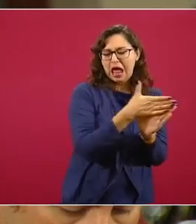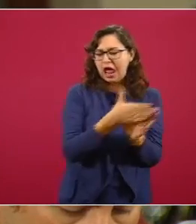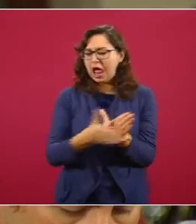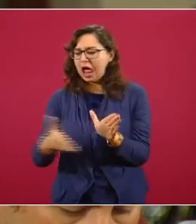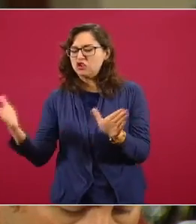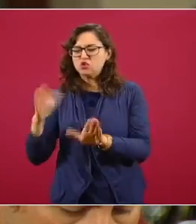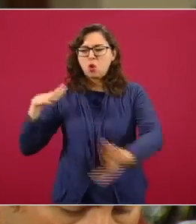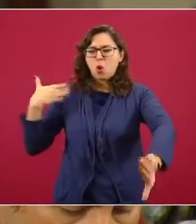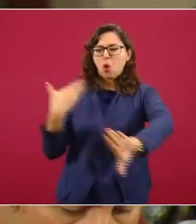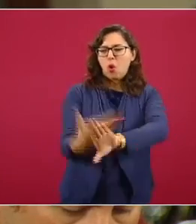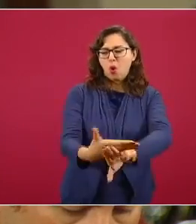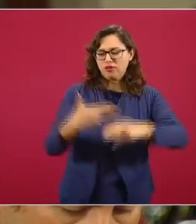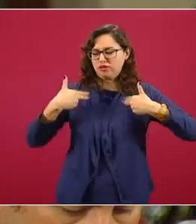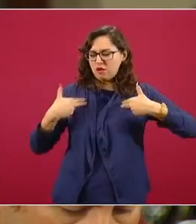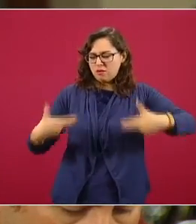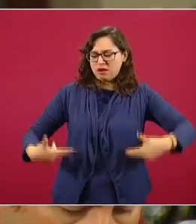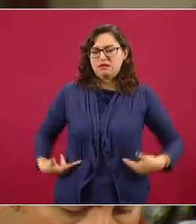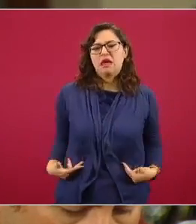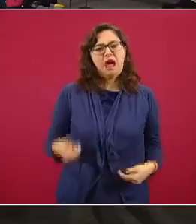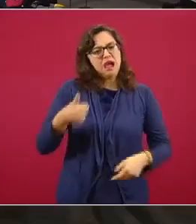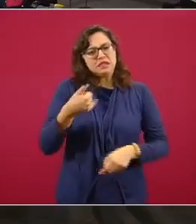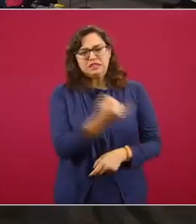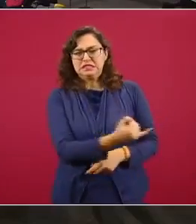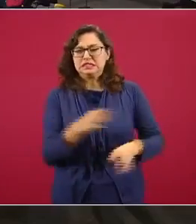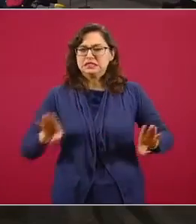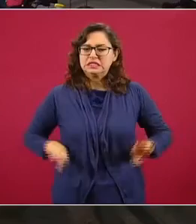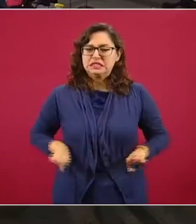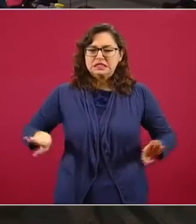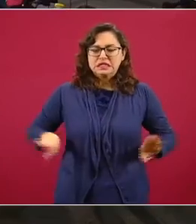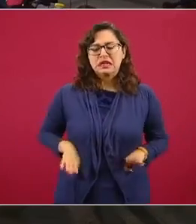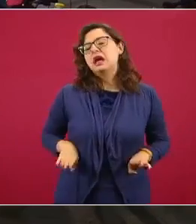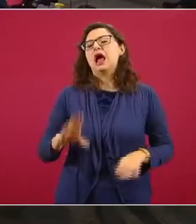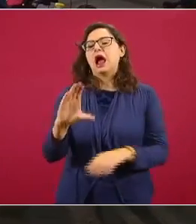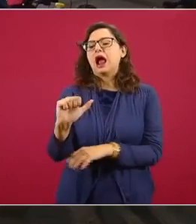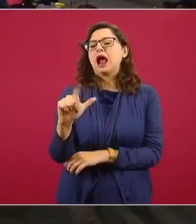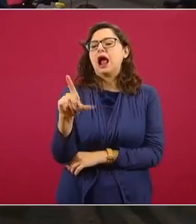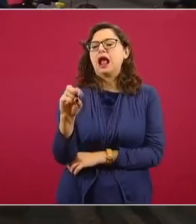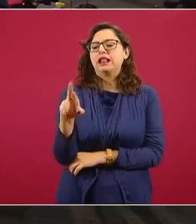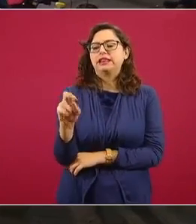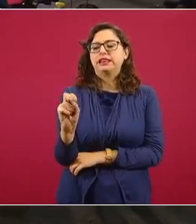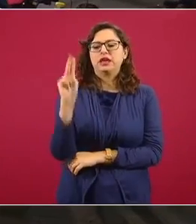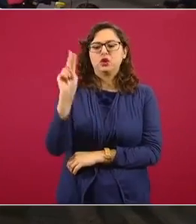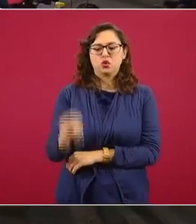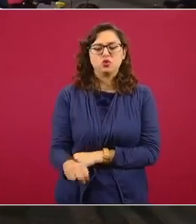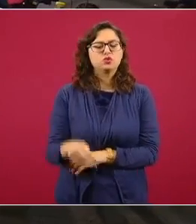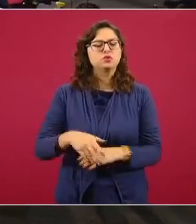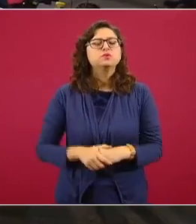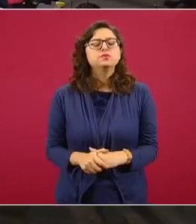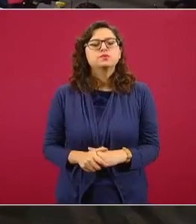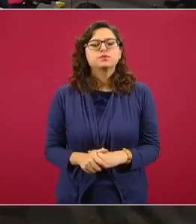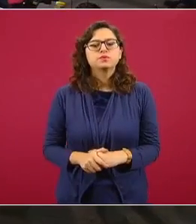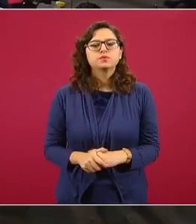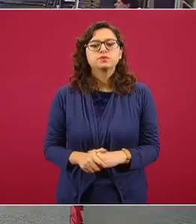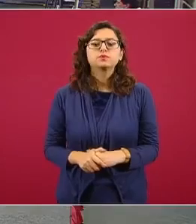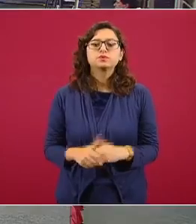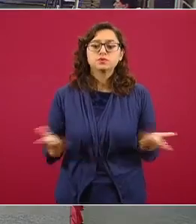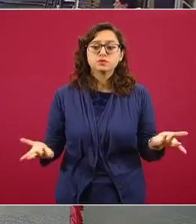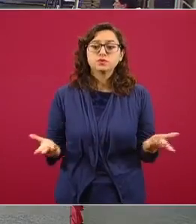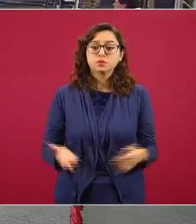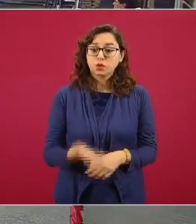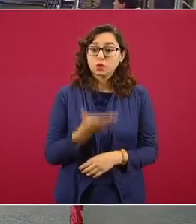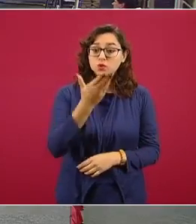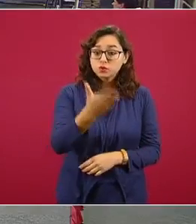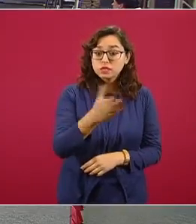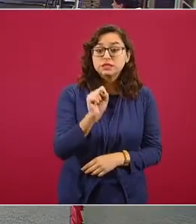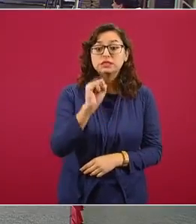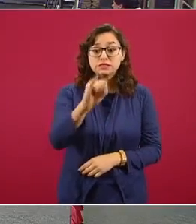presidente. La pregunta es si usted estaría dispuesto a apoyar que el Estado mexicano promueva esa petición que